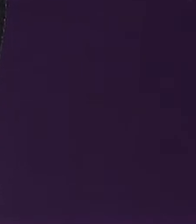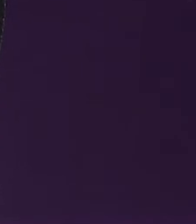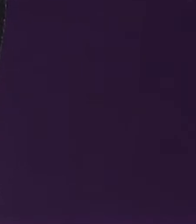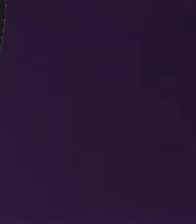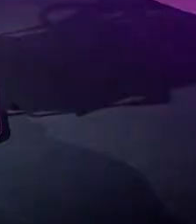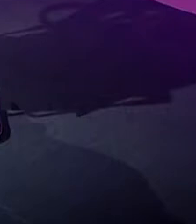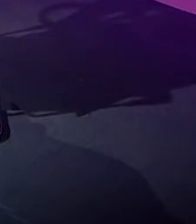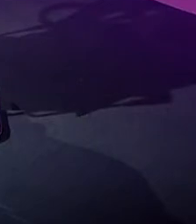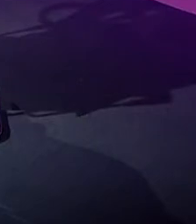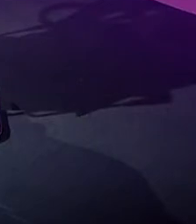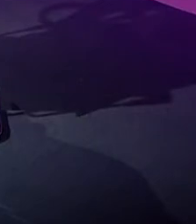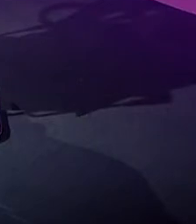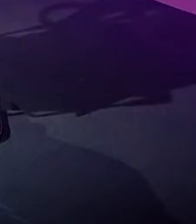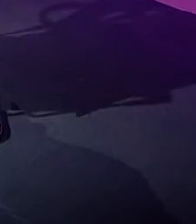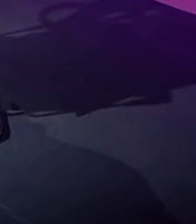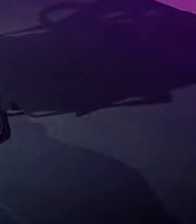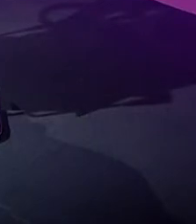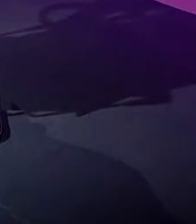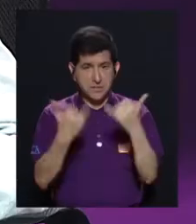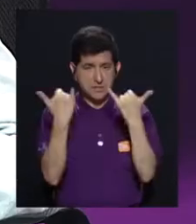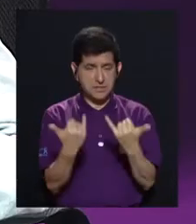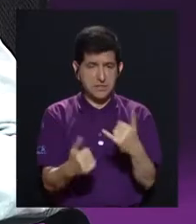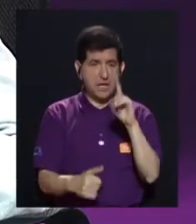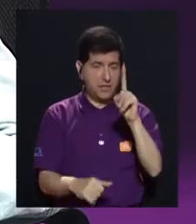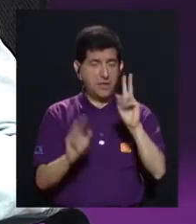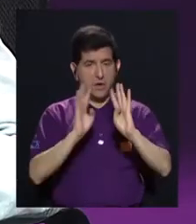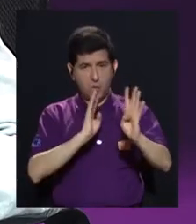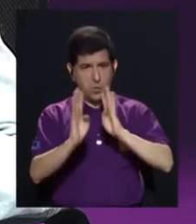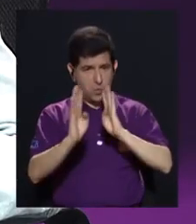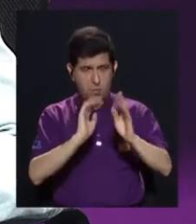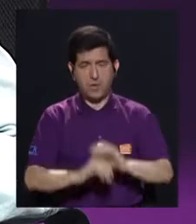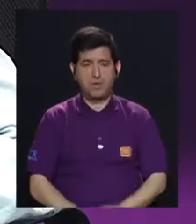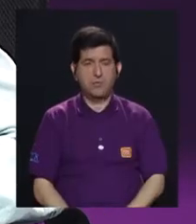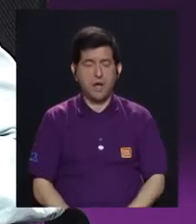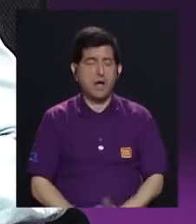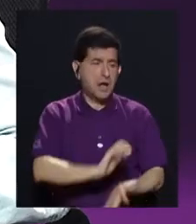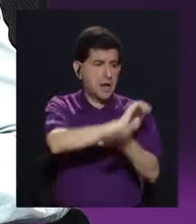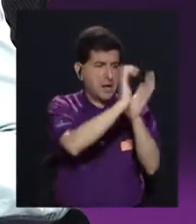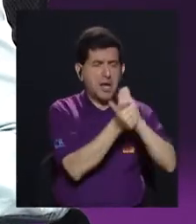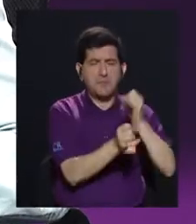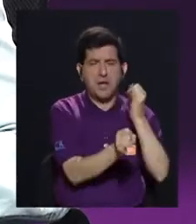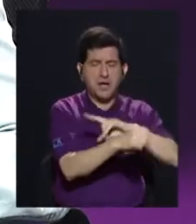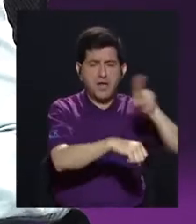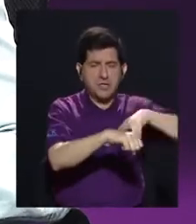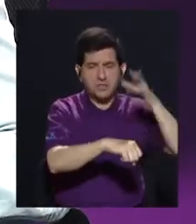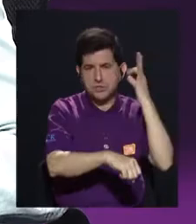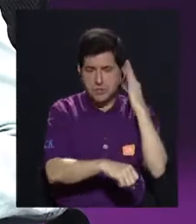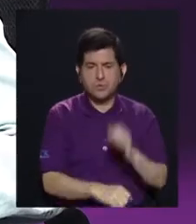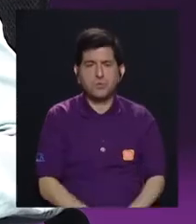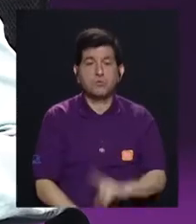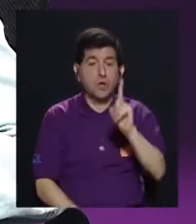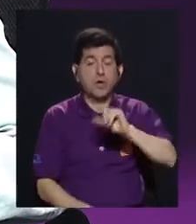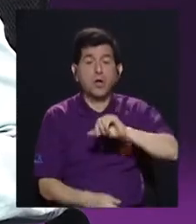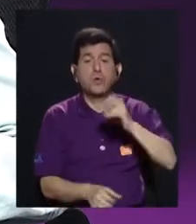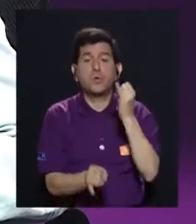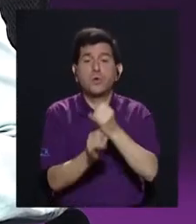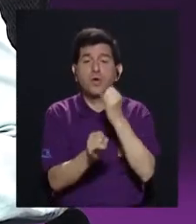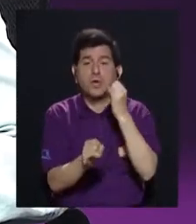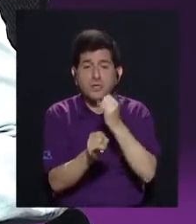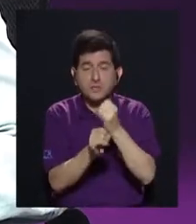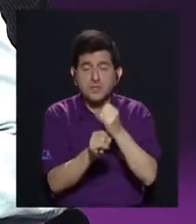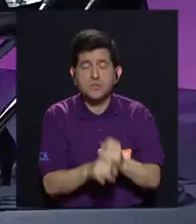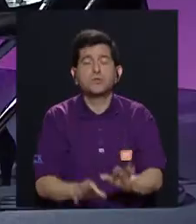irreverencias ya de uno de ellos hablamos que fue de la transformación del instituto nacional de las mujeres en un instituto